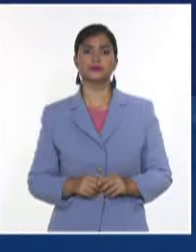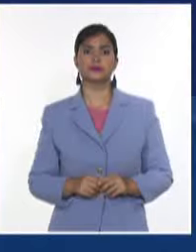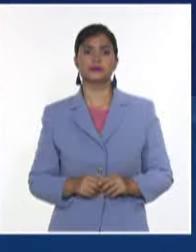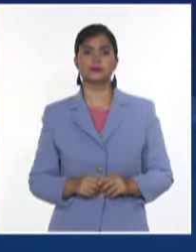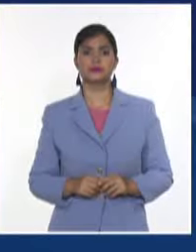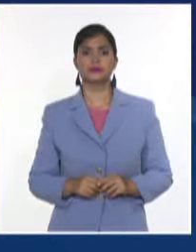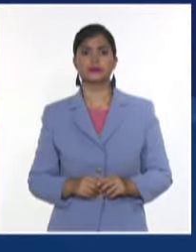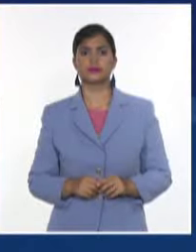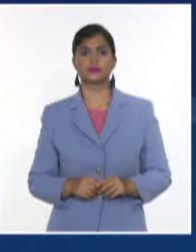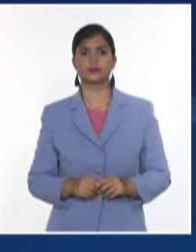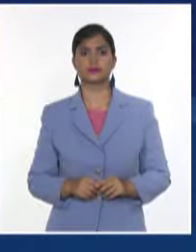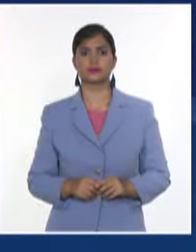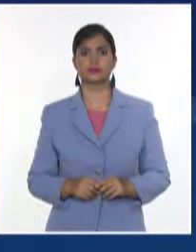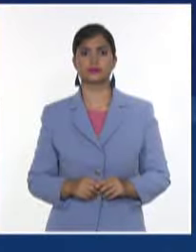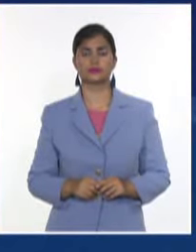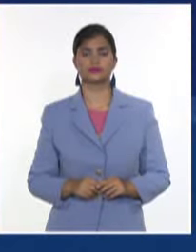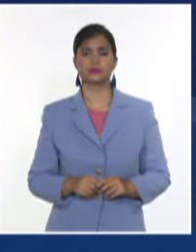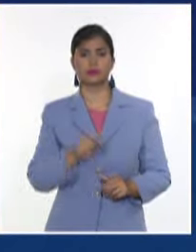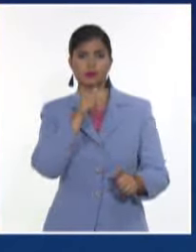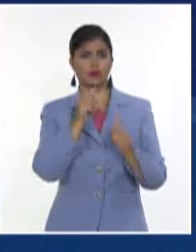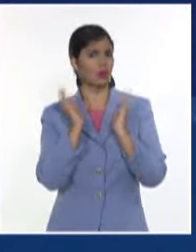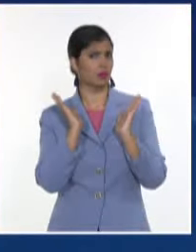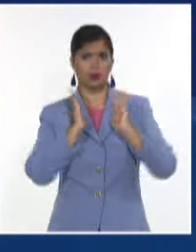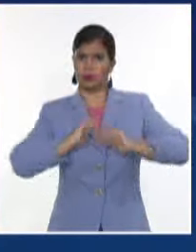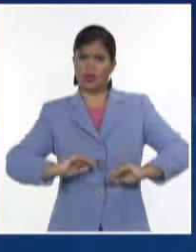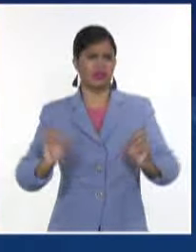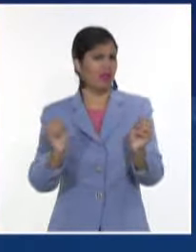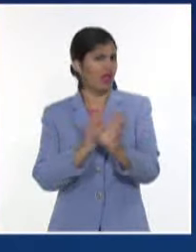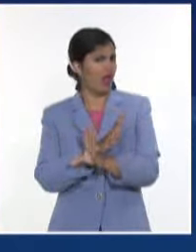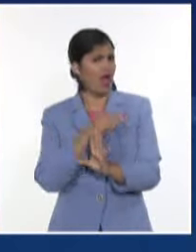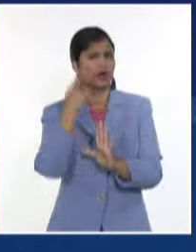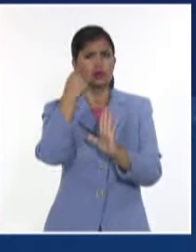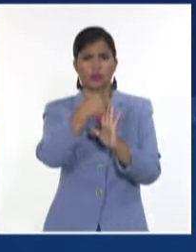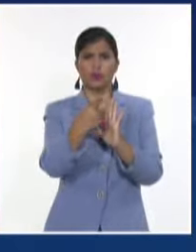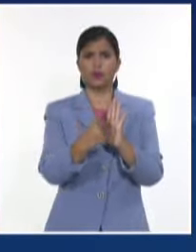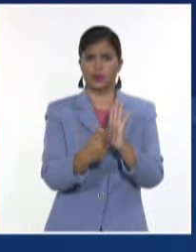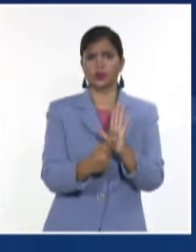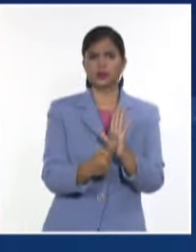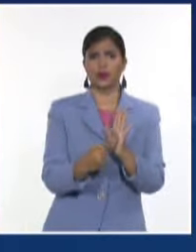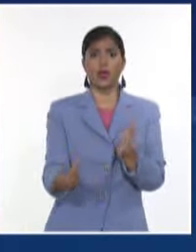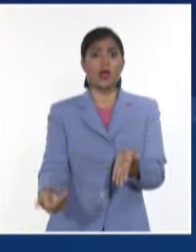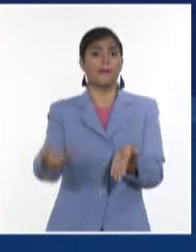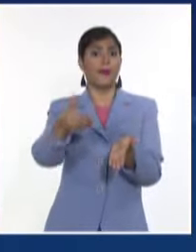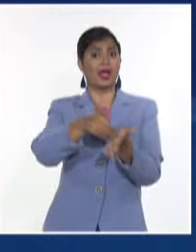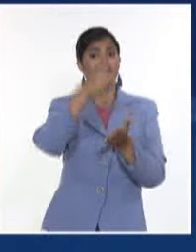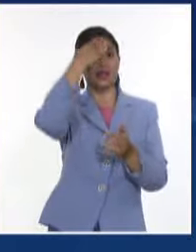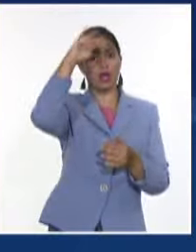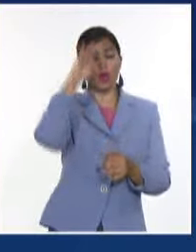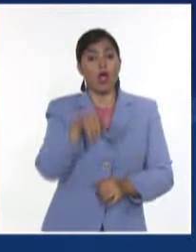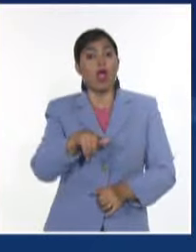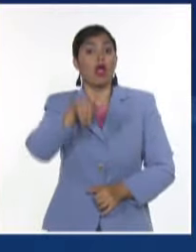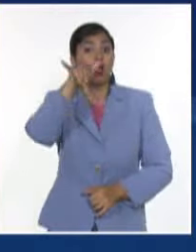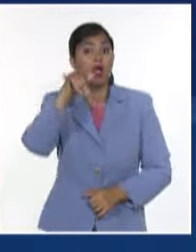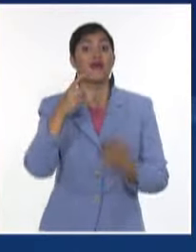En esto no puede haber duda. Para entrar y salir del país se requiere